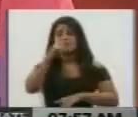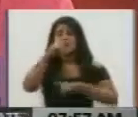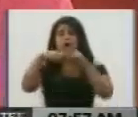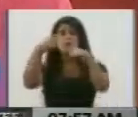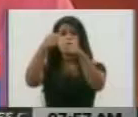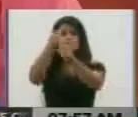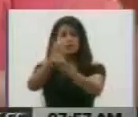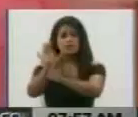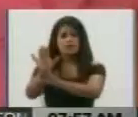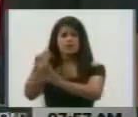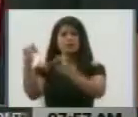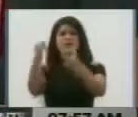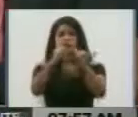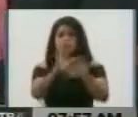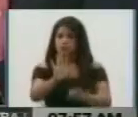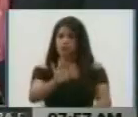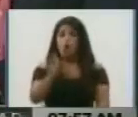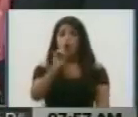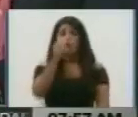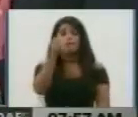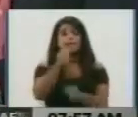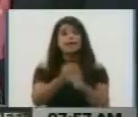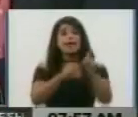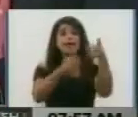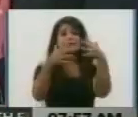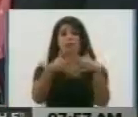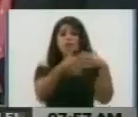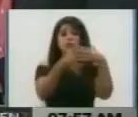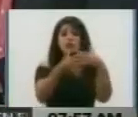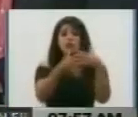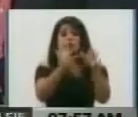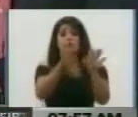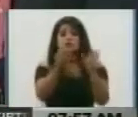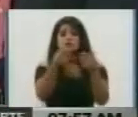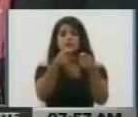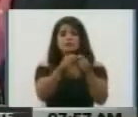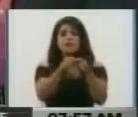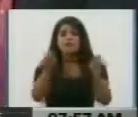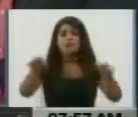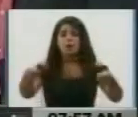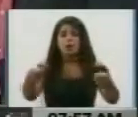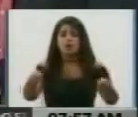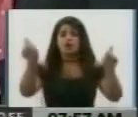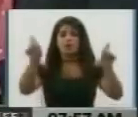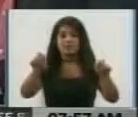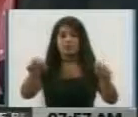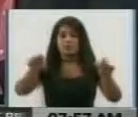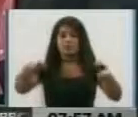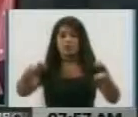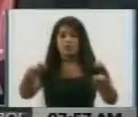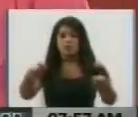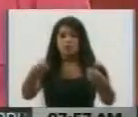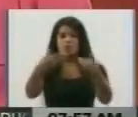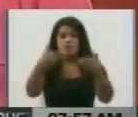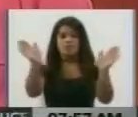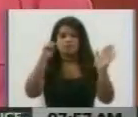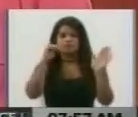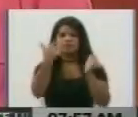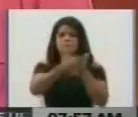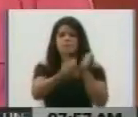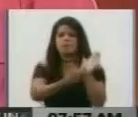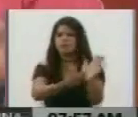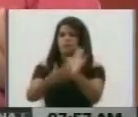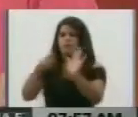esto y que esperáramos a que a los gringos les dé la gana de desclasificar sus documentos para saber qué es lo que nos está pasando. Aquí en Venezuela, por